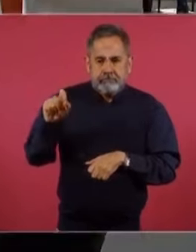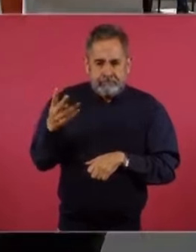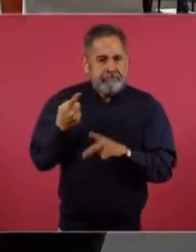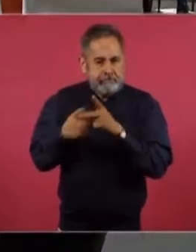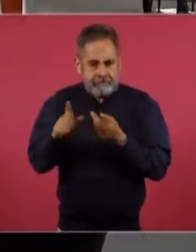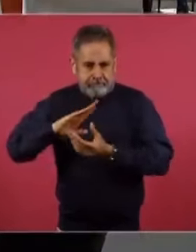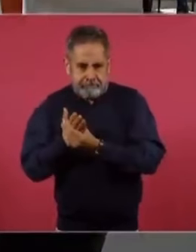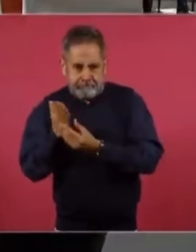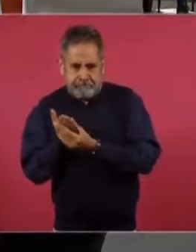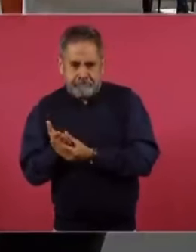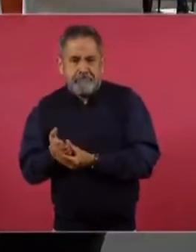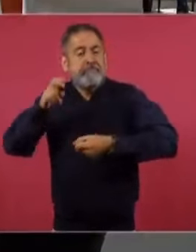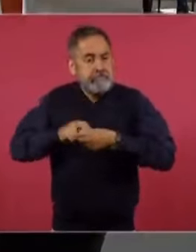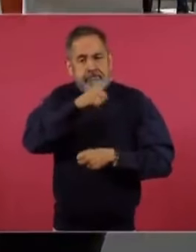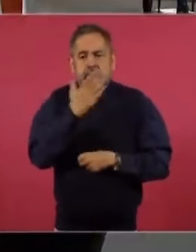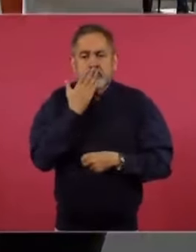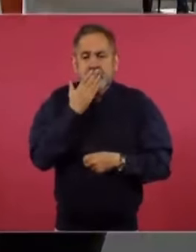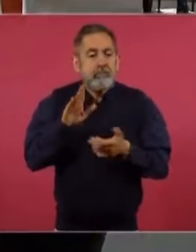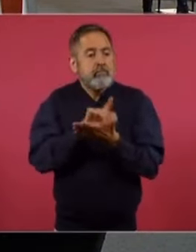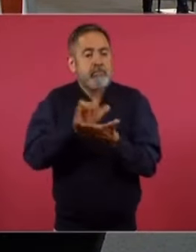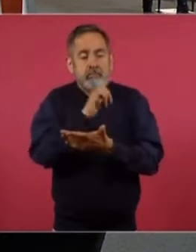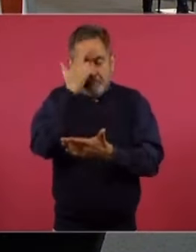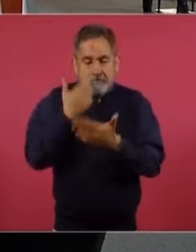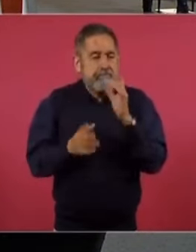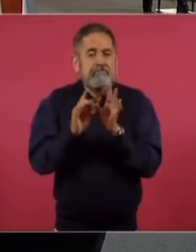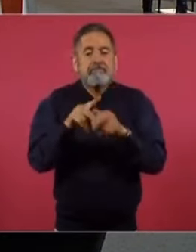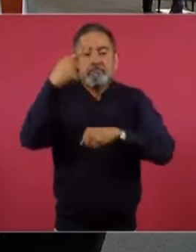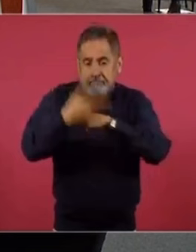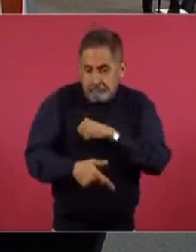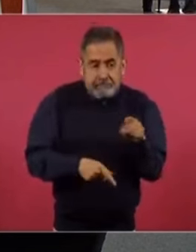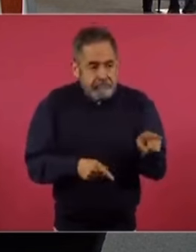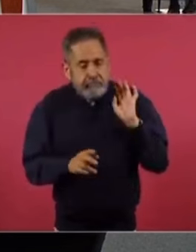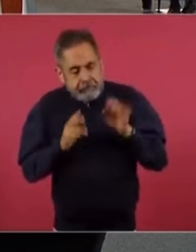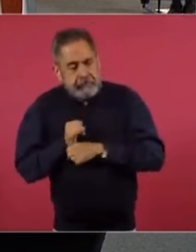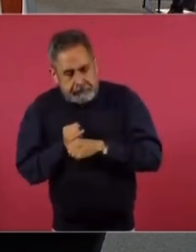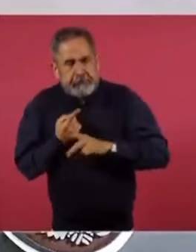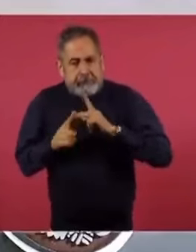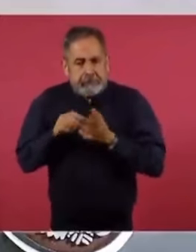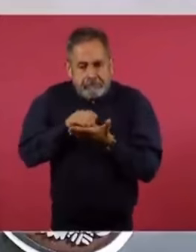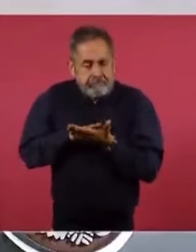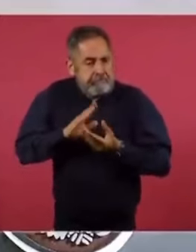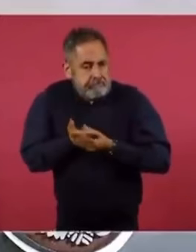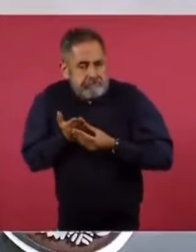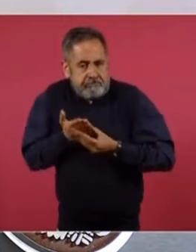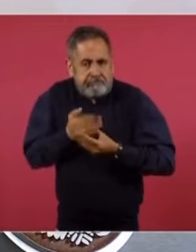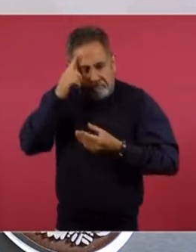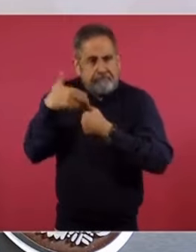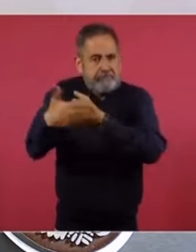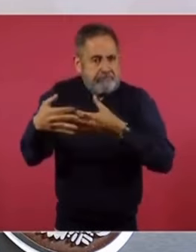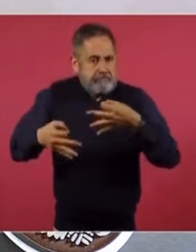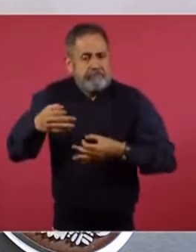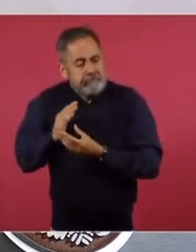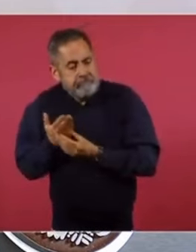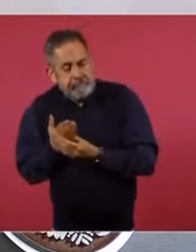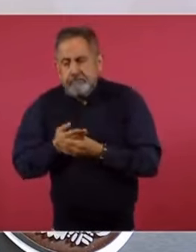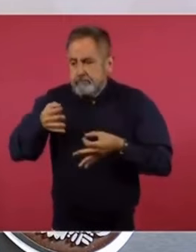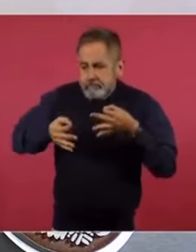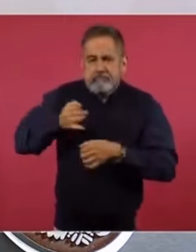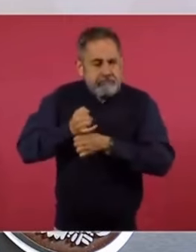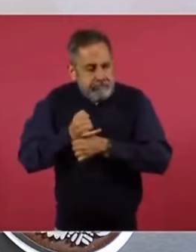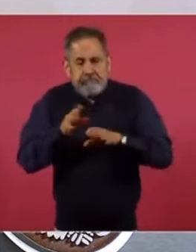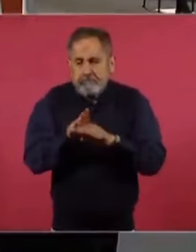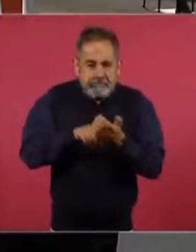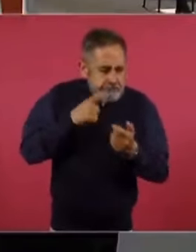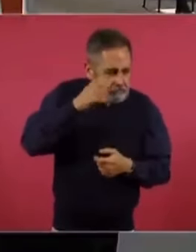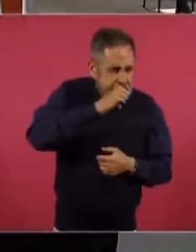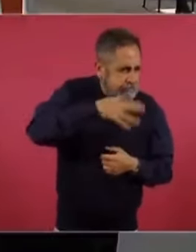1882/24 en el estado de Sonora por los delitos que pudieran haber ocurrido, iniciándose también todas las acciones y diligencias ministeriales,